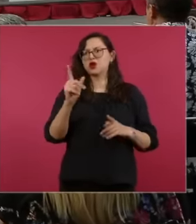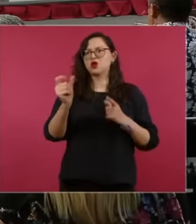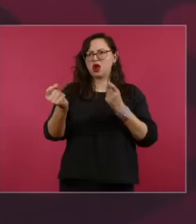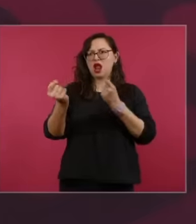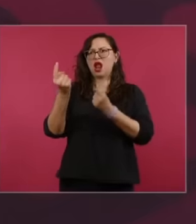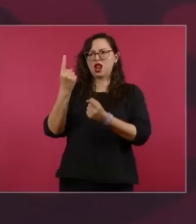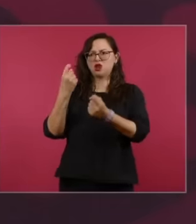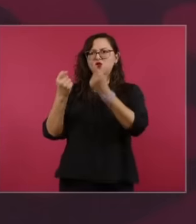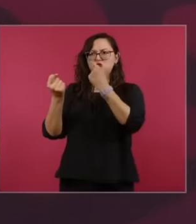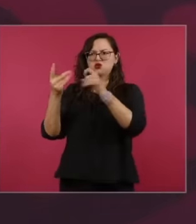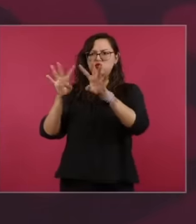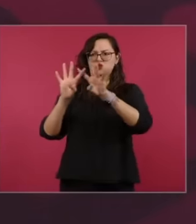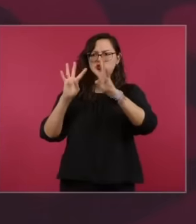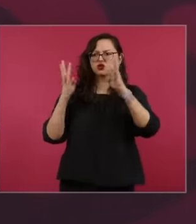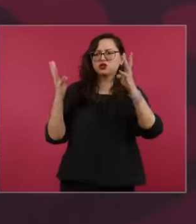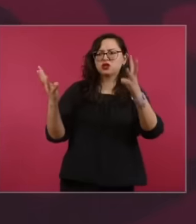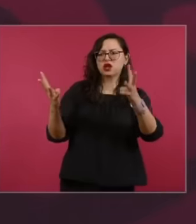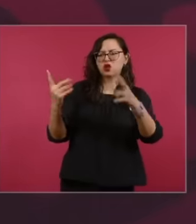en el INE